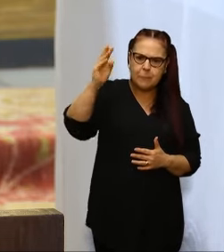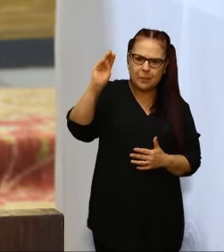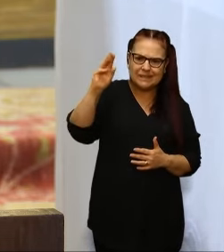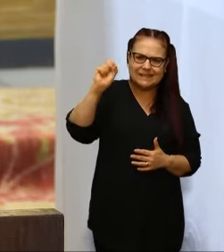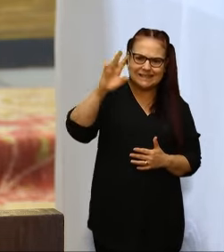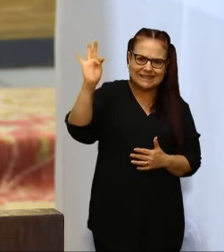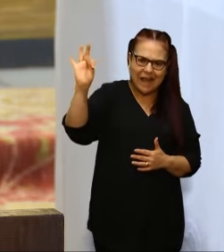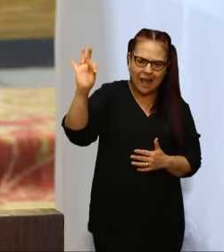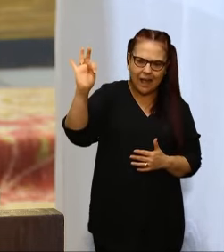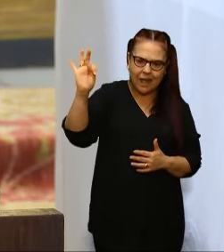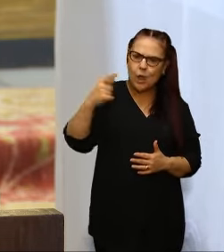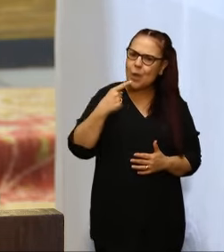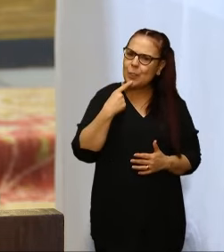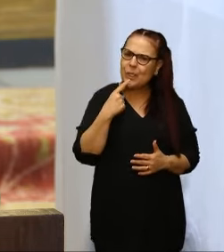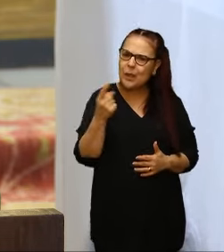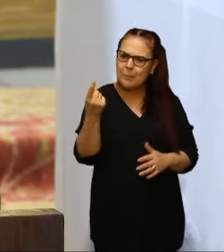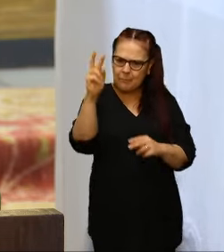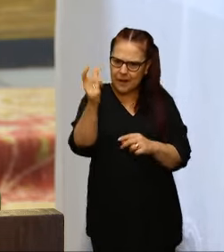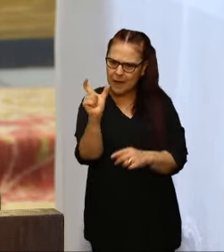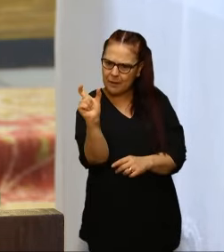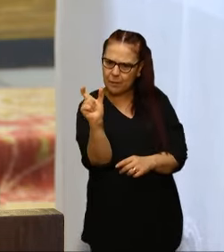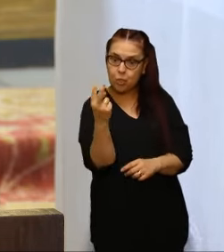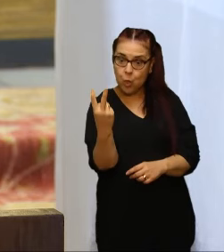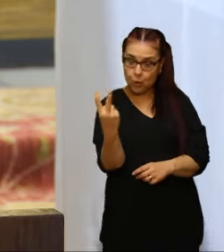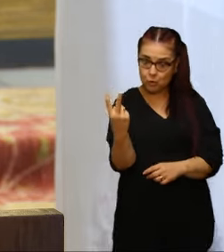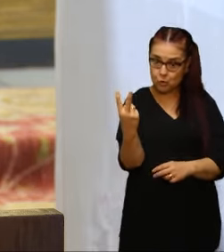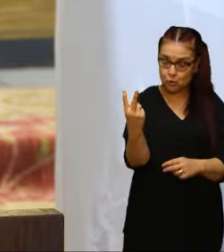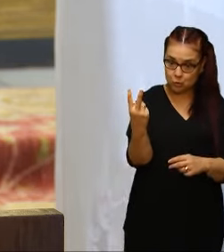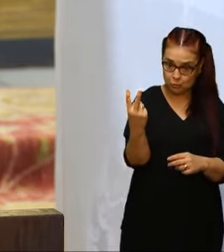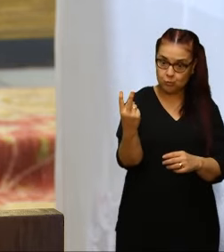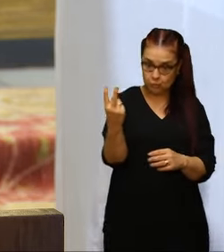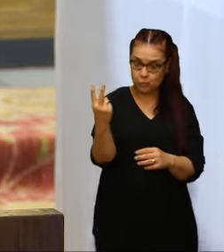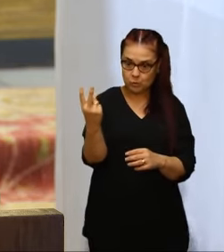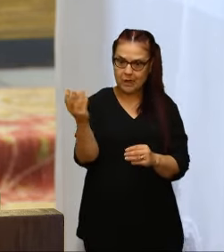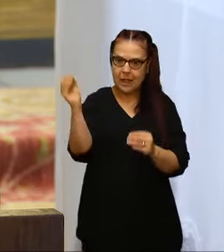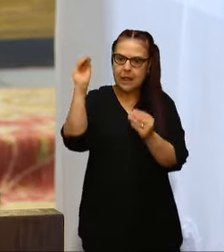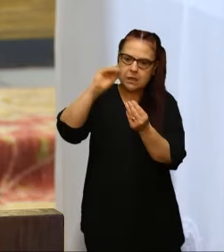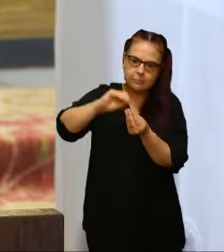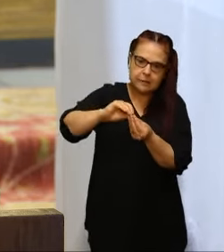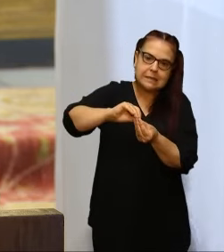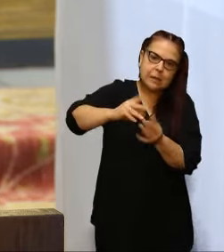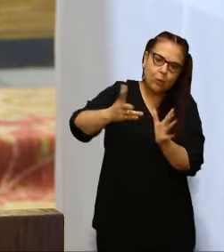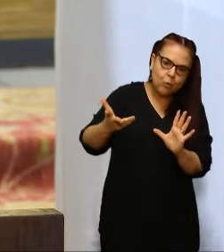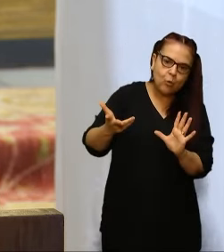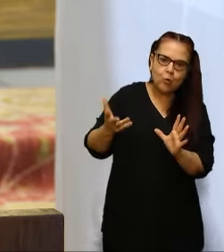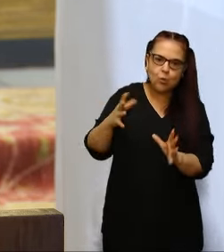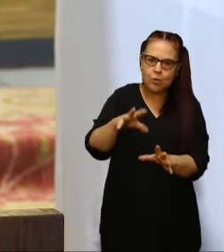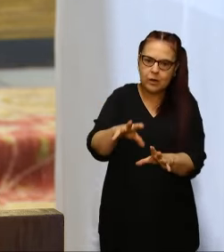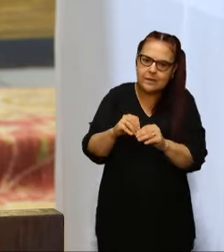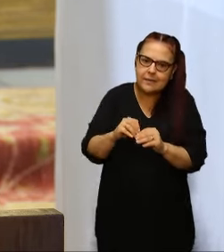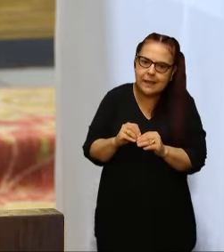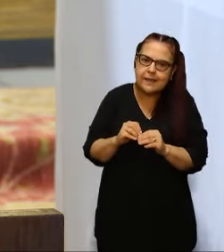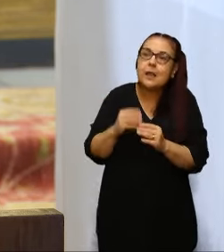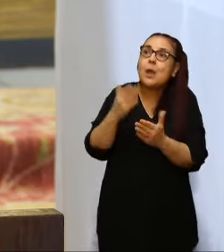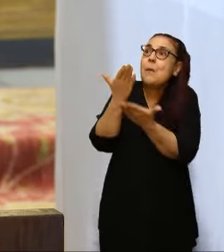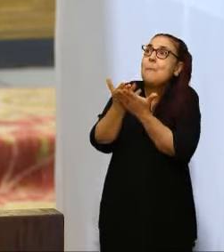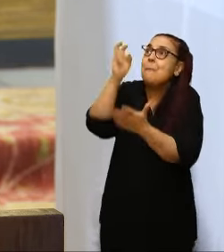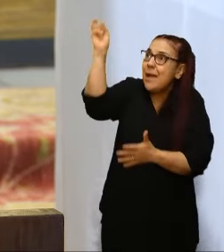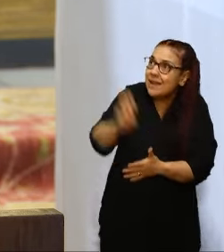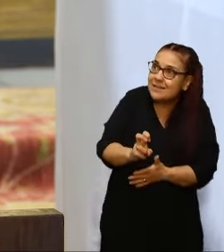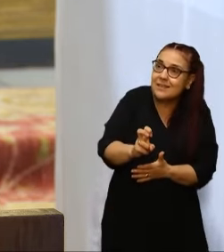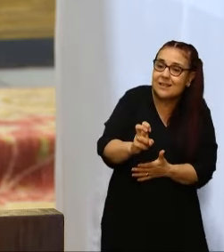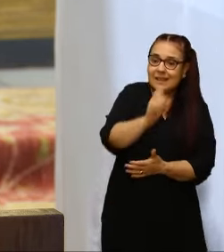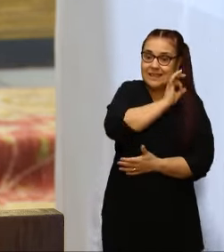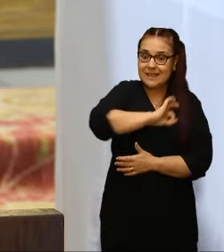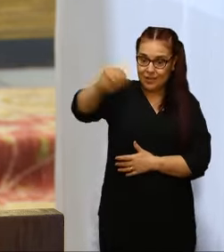dos palabras arameas, que según cómo se van pronunciadas, pues se pueden entender como una súplica, ven Señor,